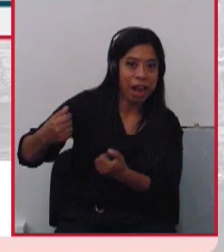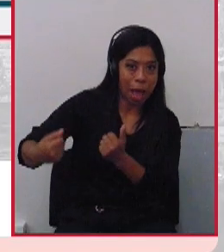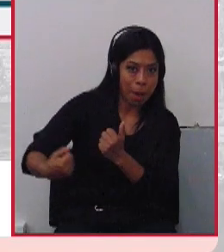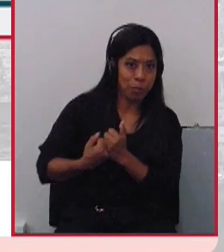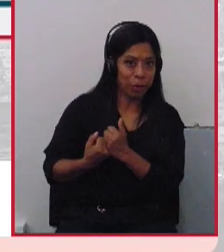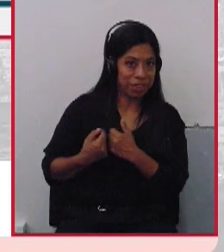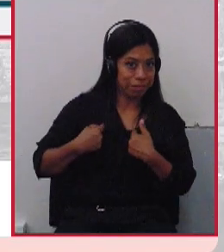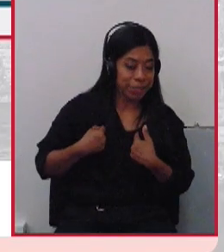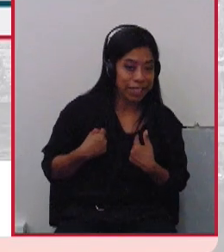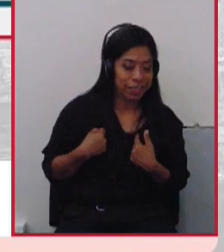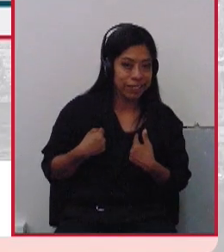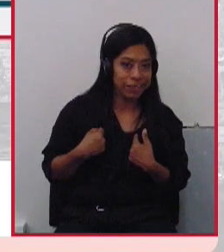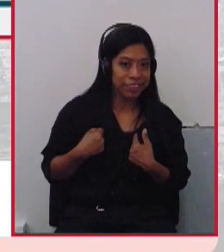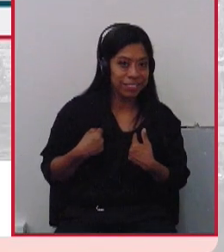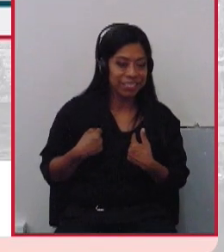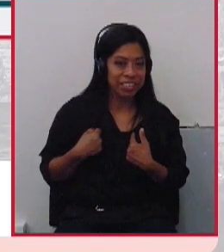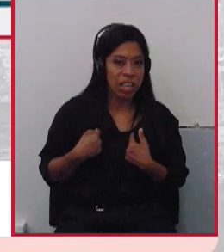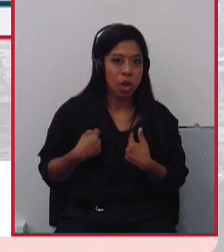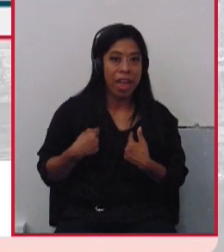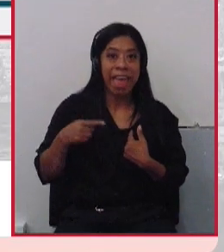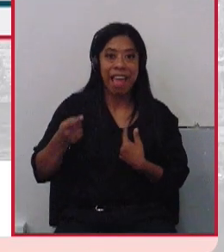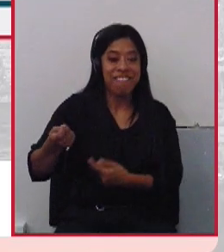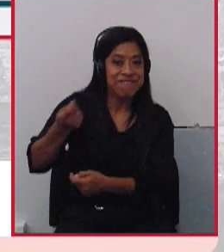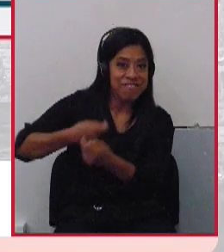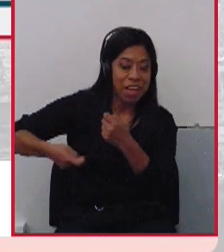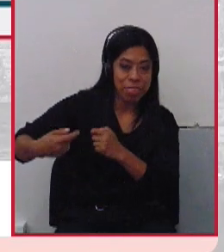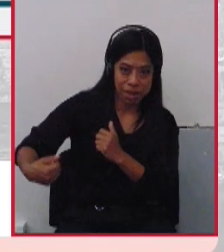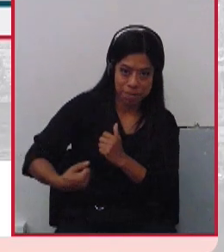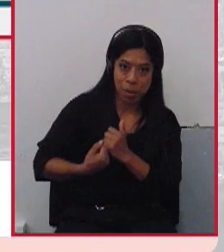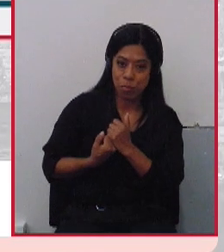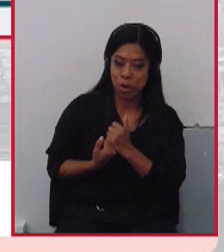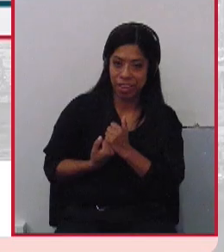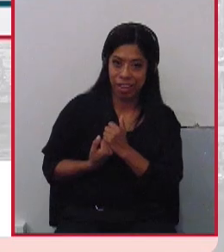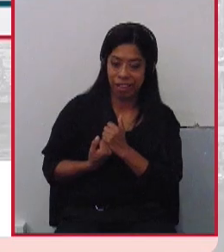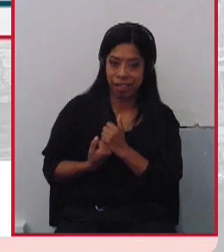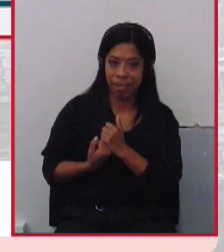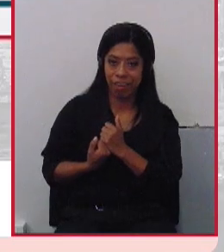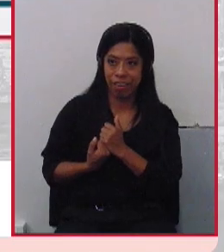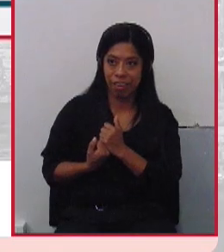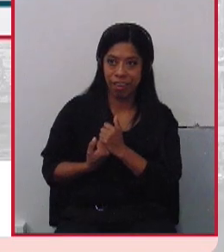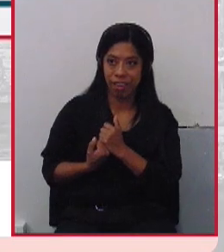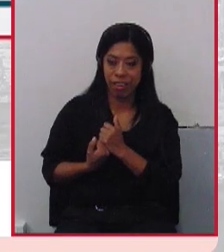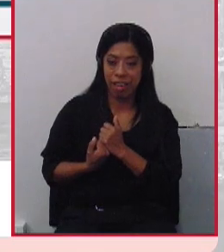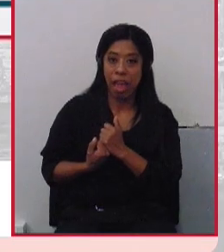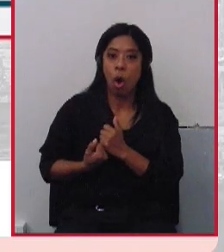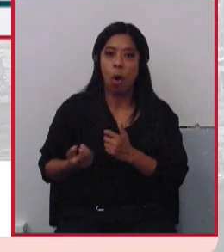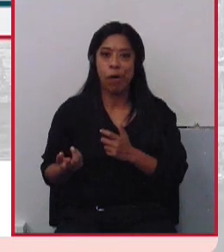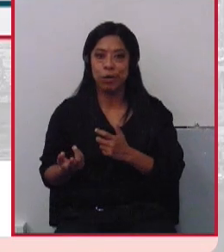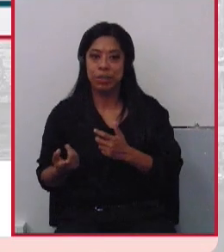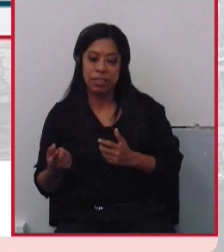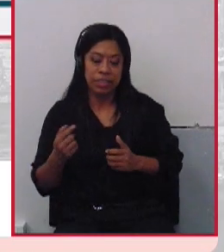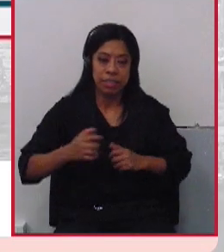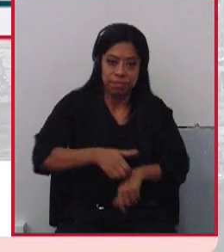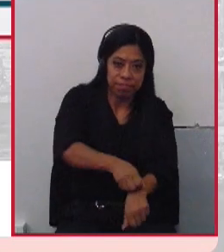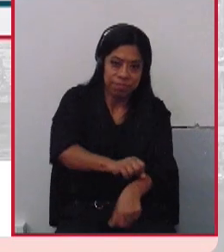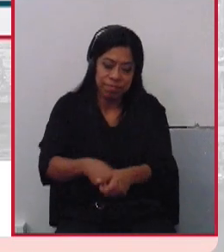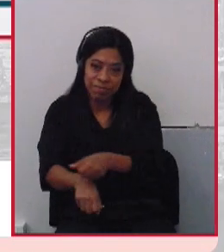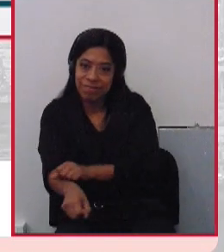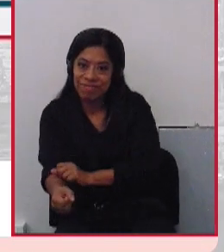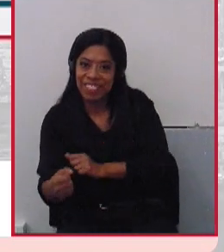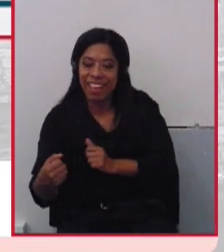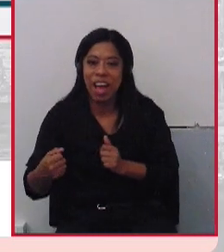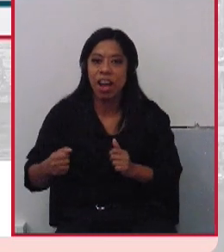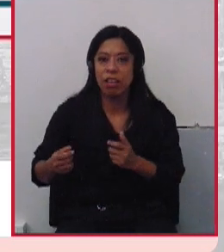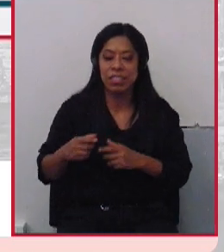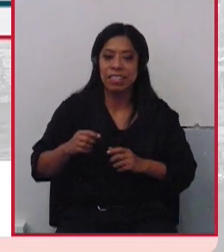apoyarte. ¿Qué tanto el vendor está dispuesto a involucrarse